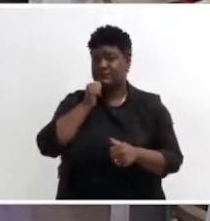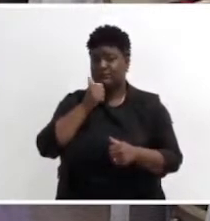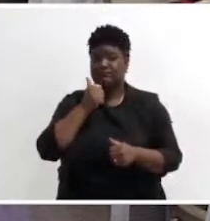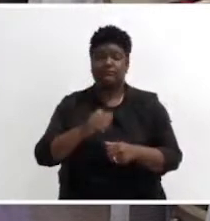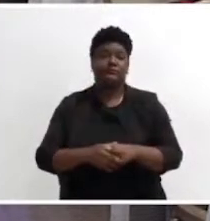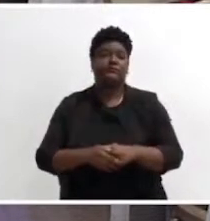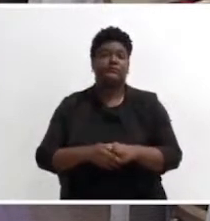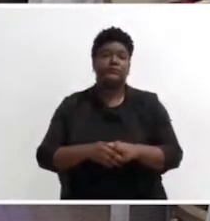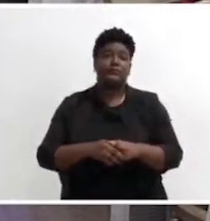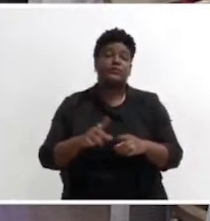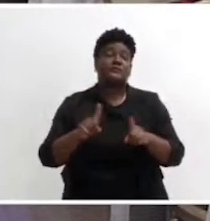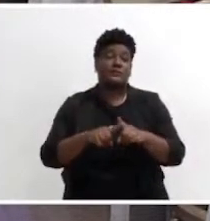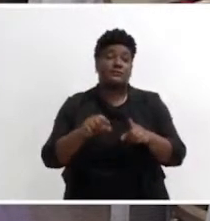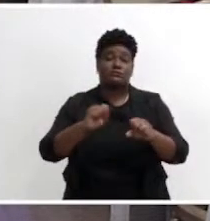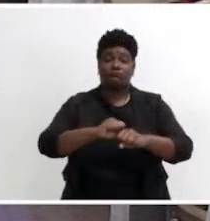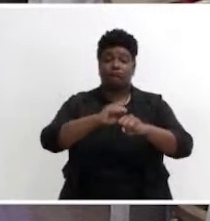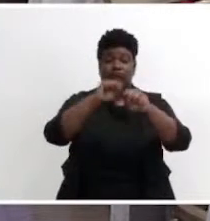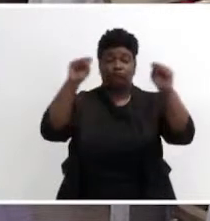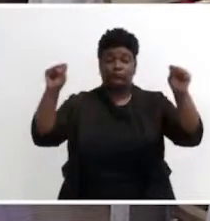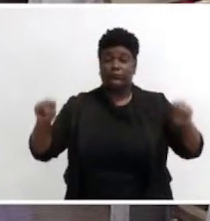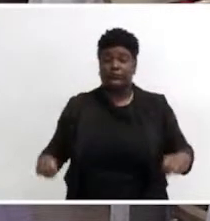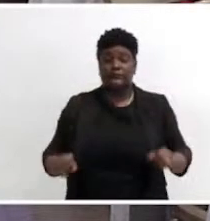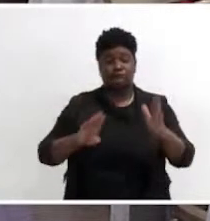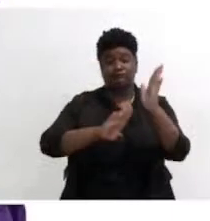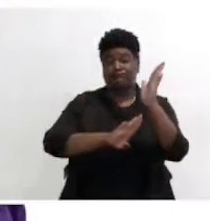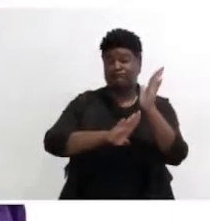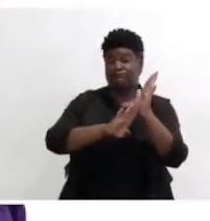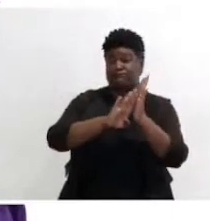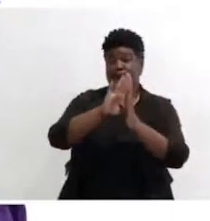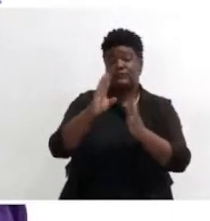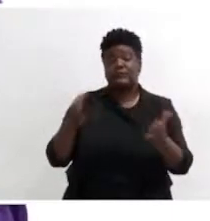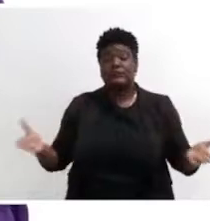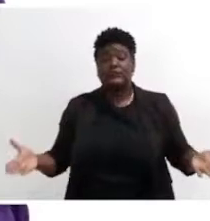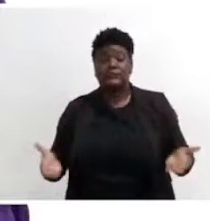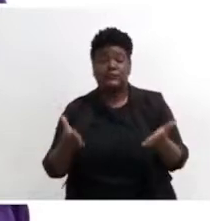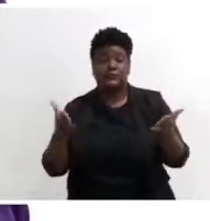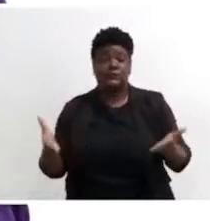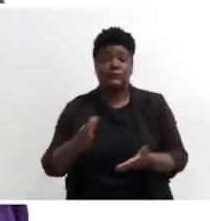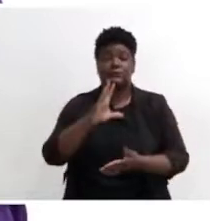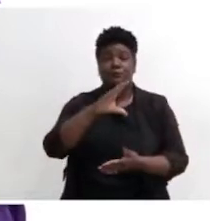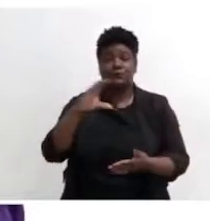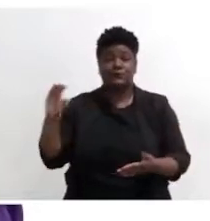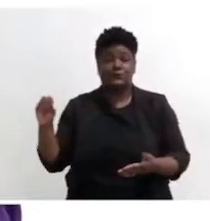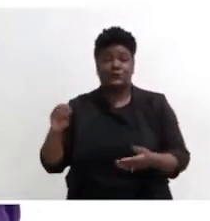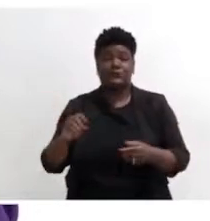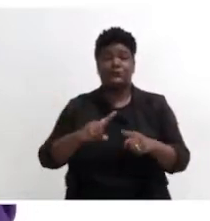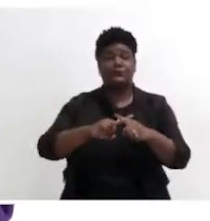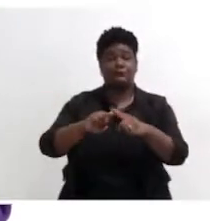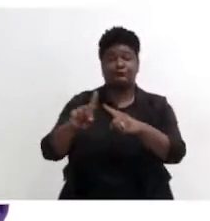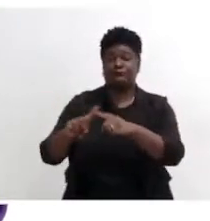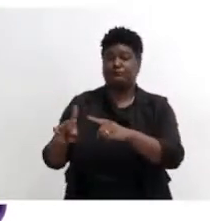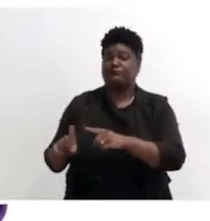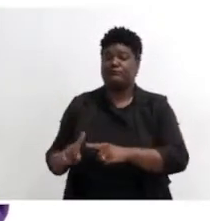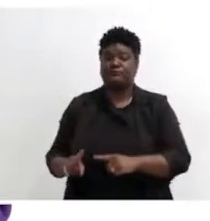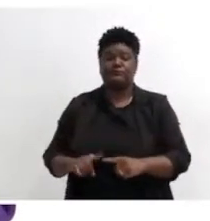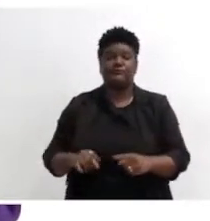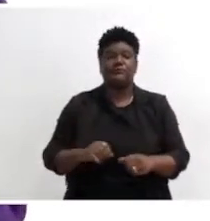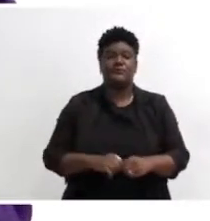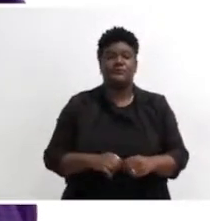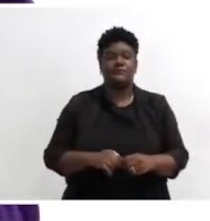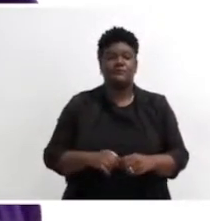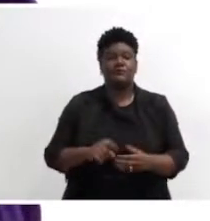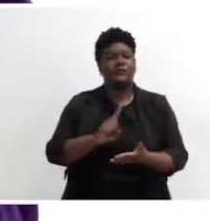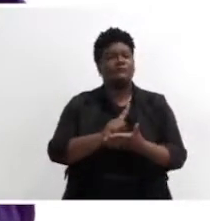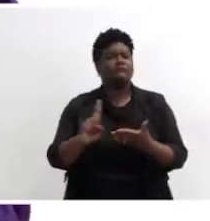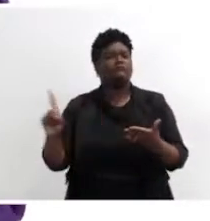más avanzados que impulsan cualquier tipo de empresa o tecnología. La semana pasada tuve